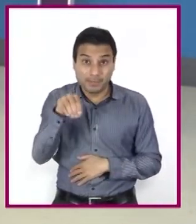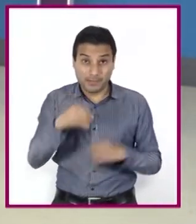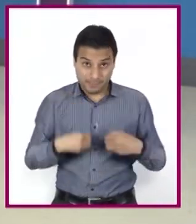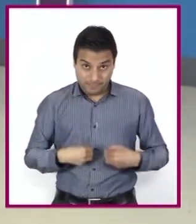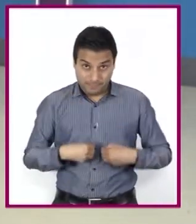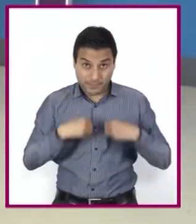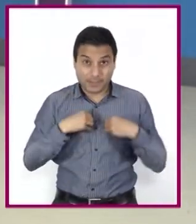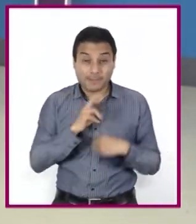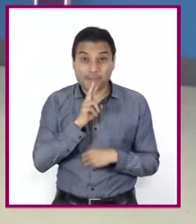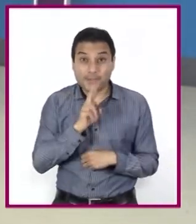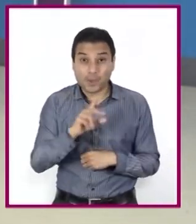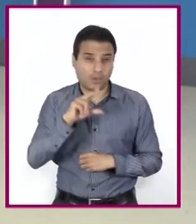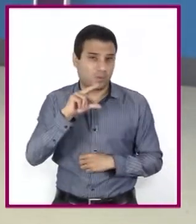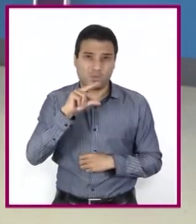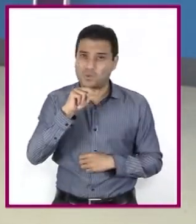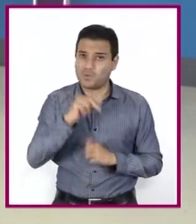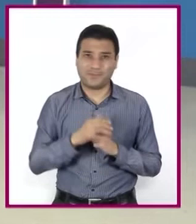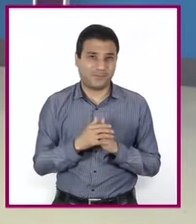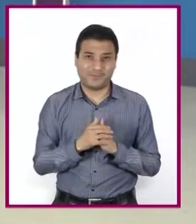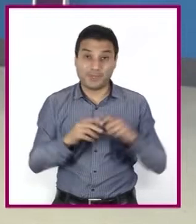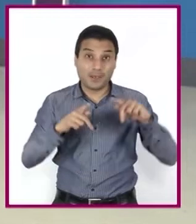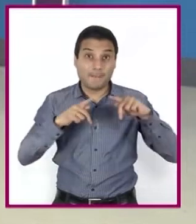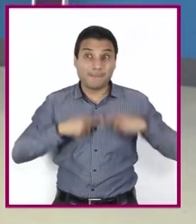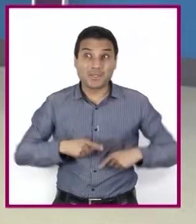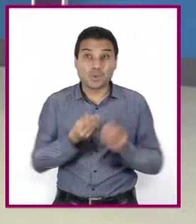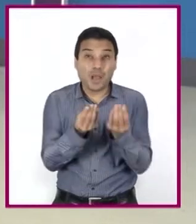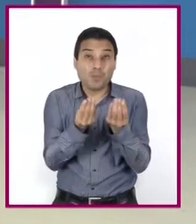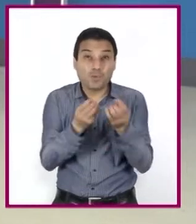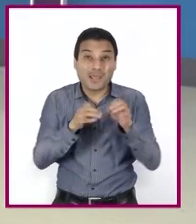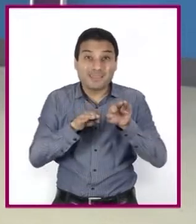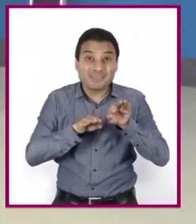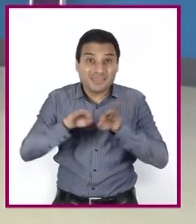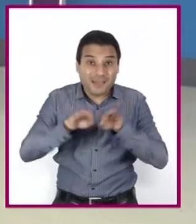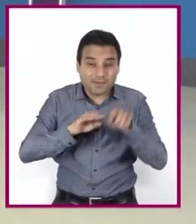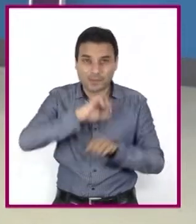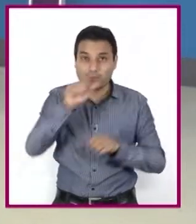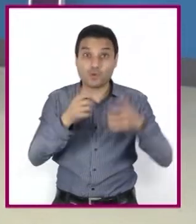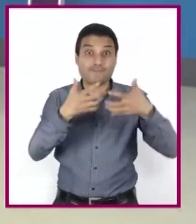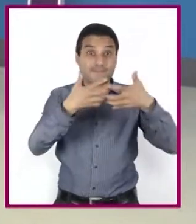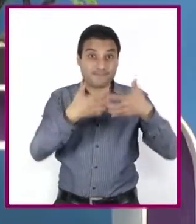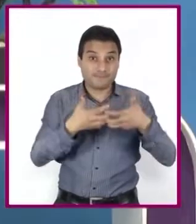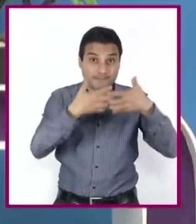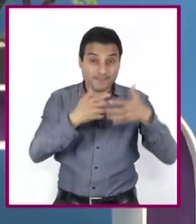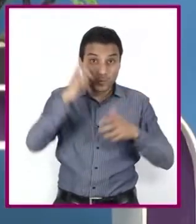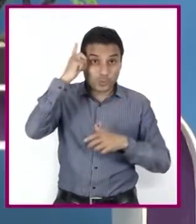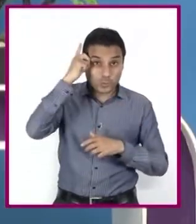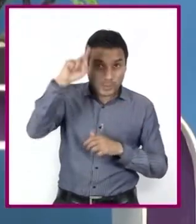vida, pues el exceso de trabajadores motivó a los empresarios a reducir los salarios.